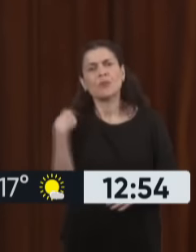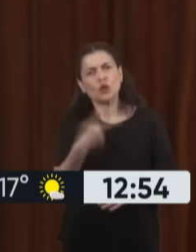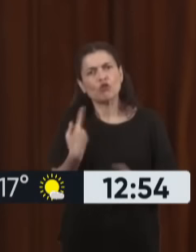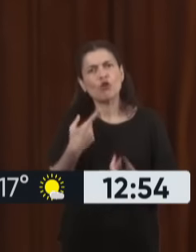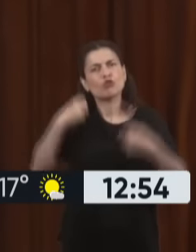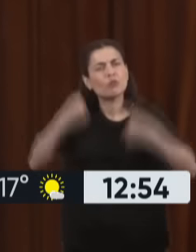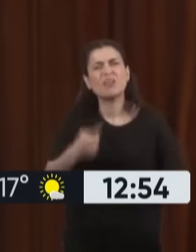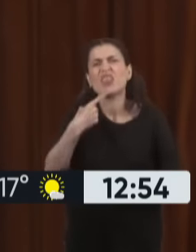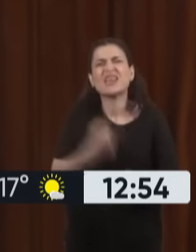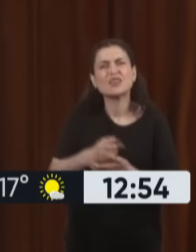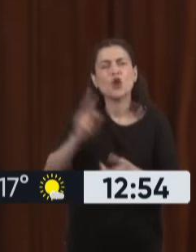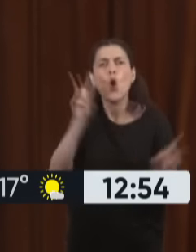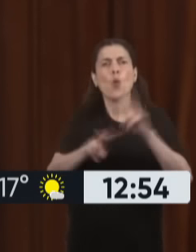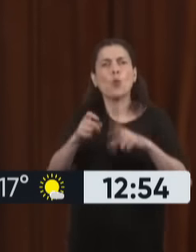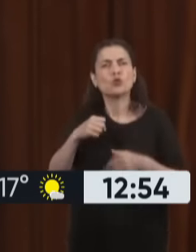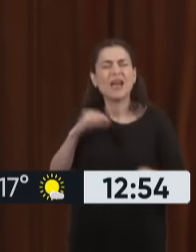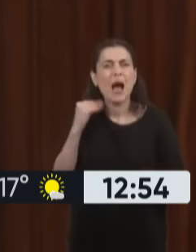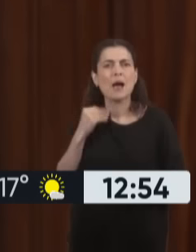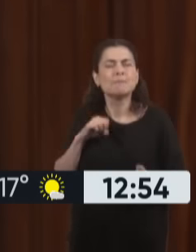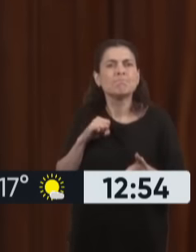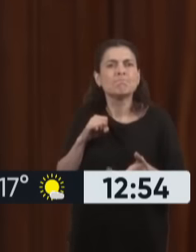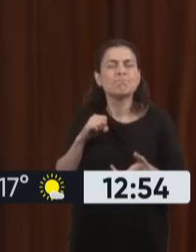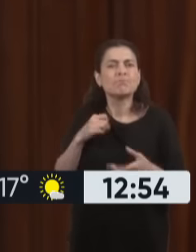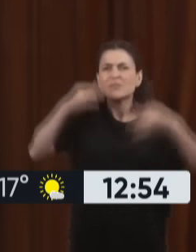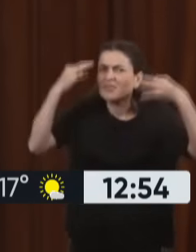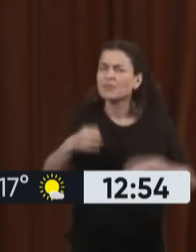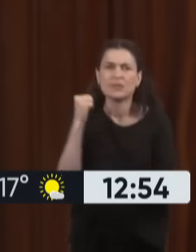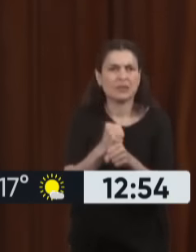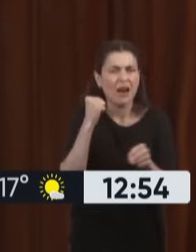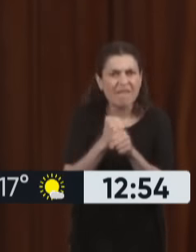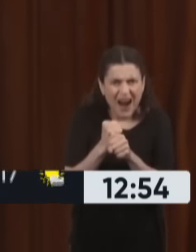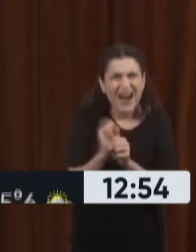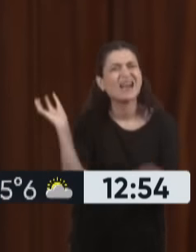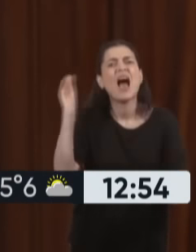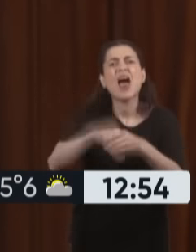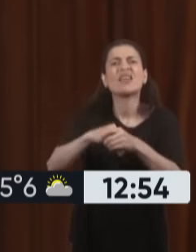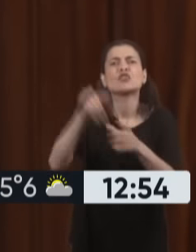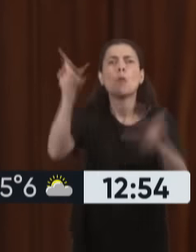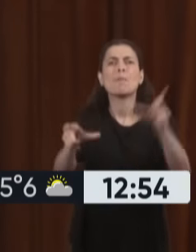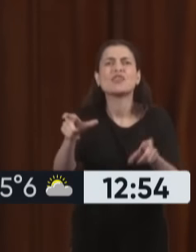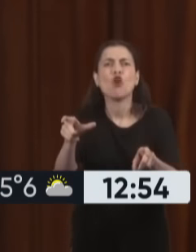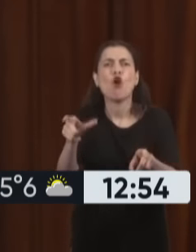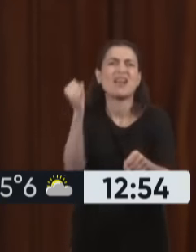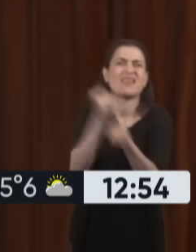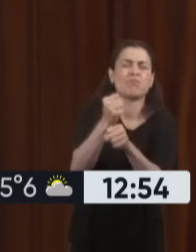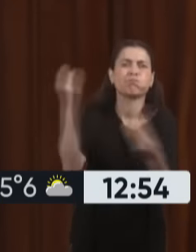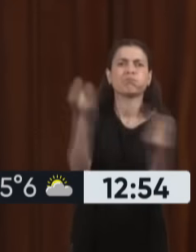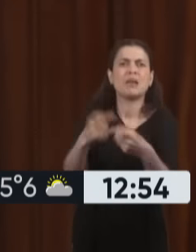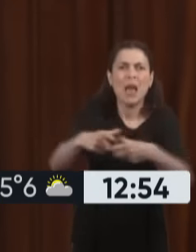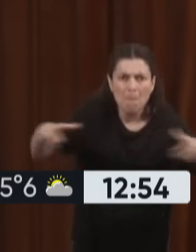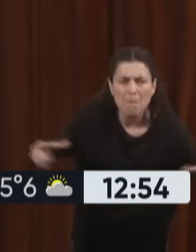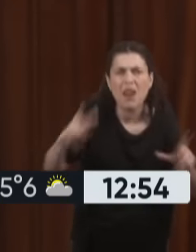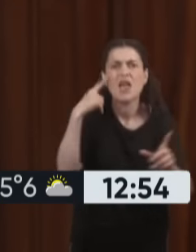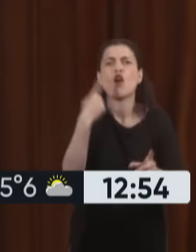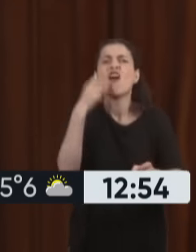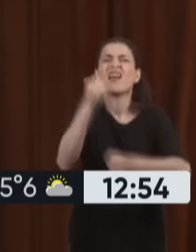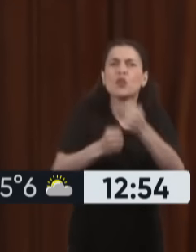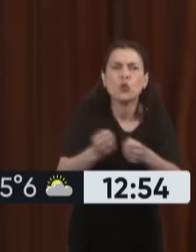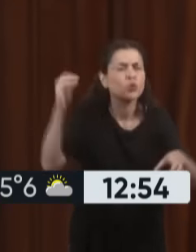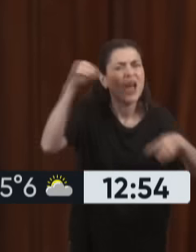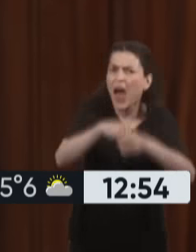de la decadencia al modelo de la libertad no deje empresas ni laburantes afuera. No lo vamos a dejar tirados. Vamos a